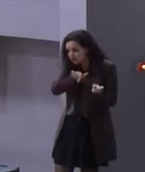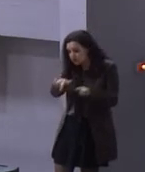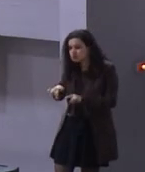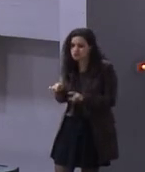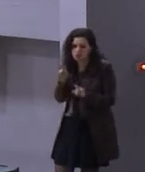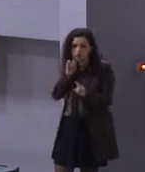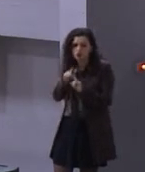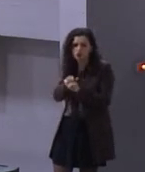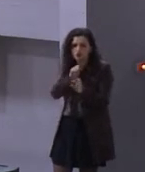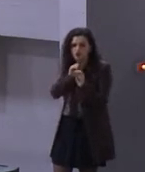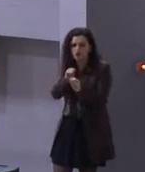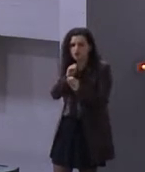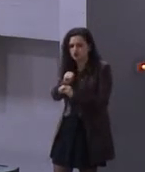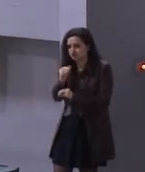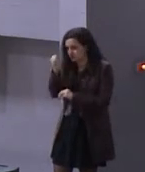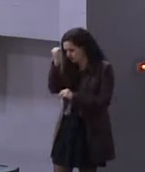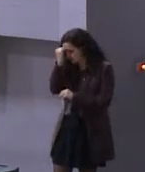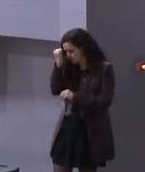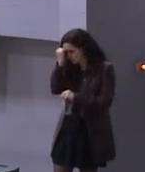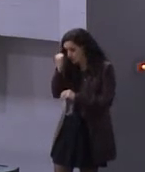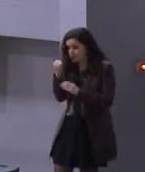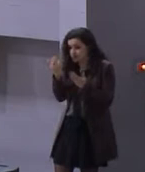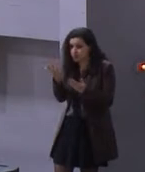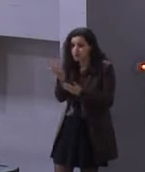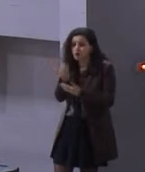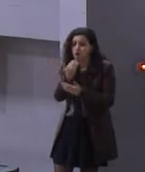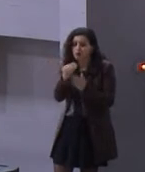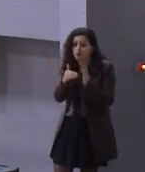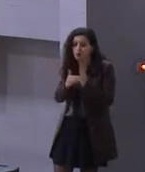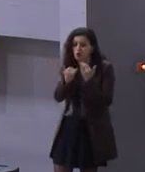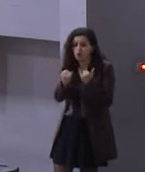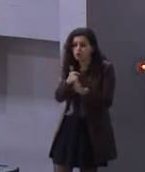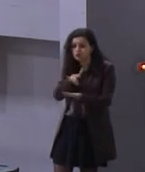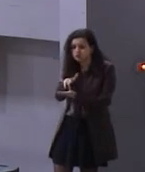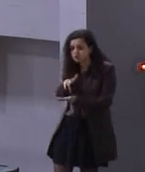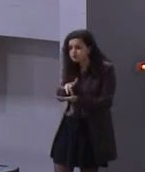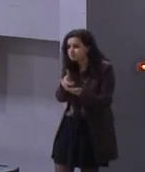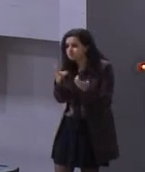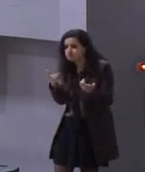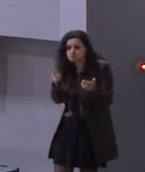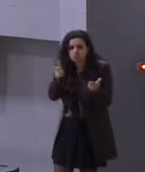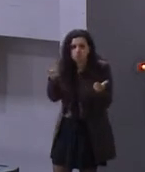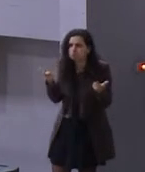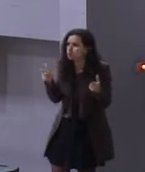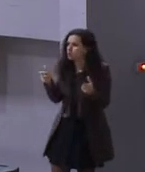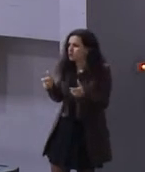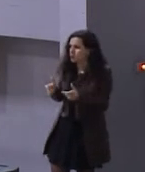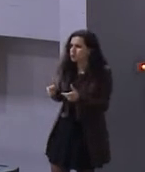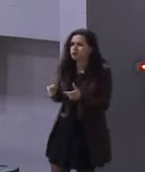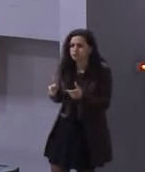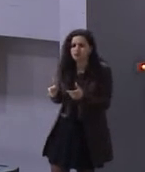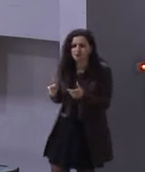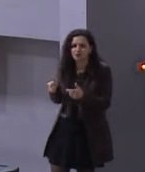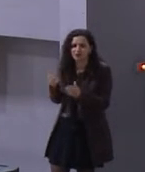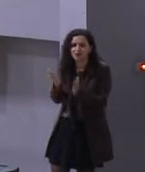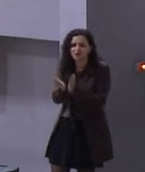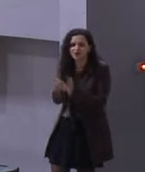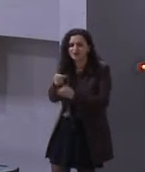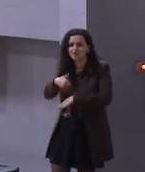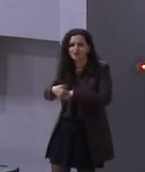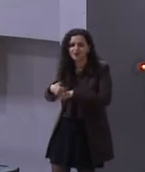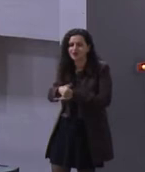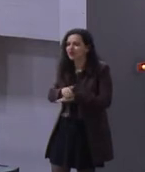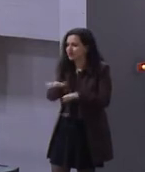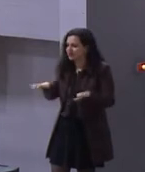digamos, formarse como maestros. Y hoy, por ejemplo, vemos en asistencia a eso. La gente lo que quiere, creo que está pidiendo, es la actividad